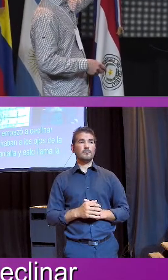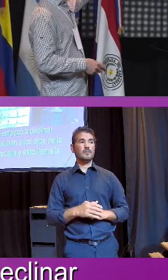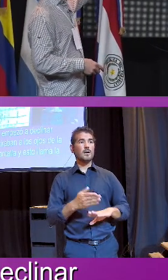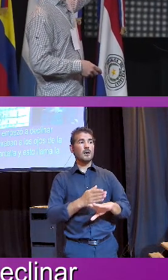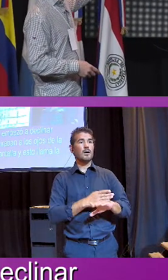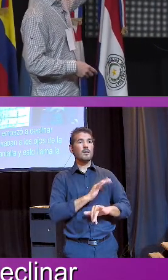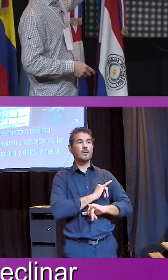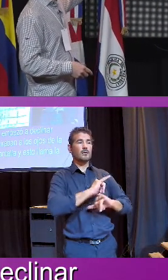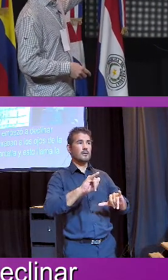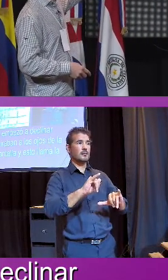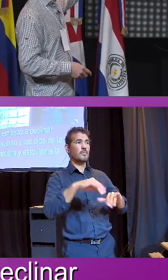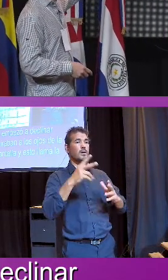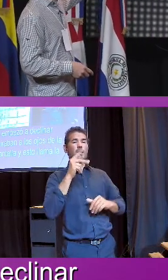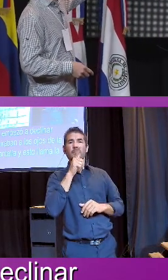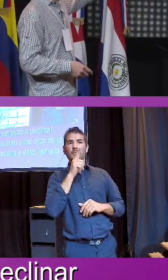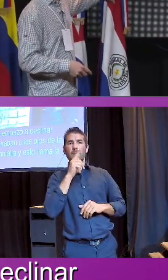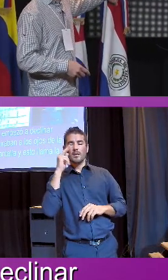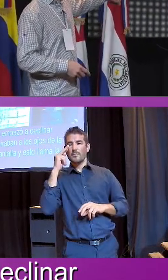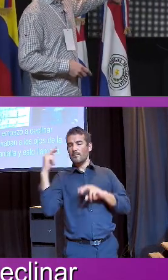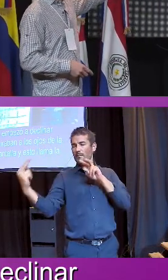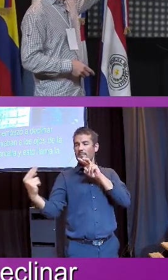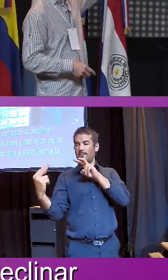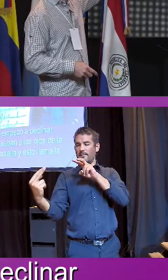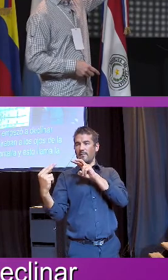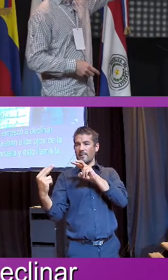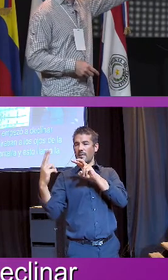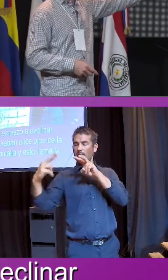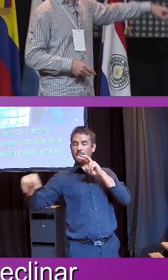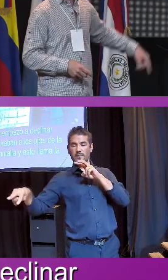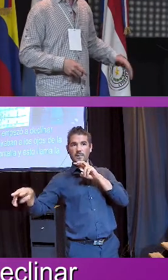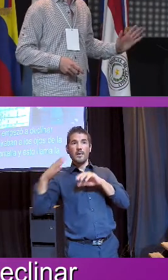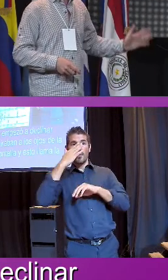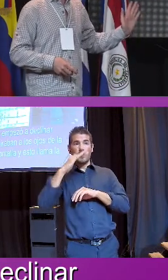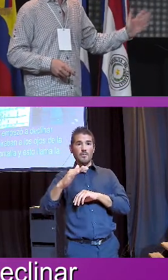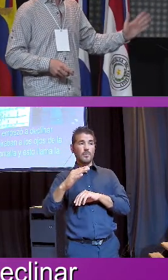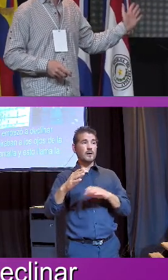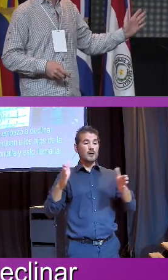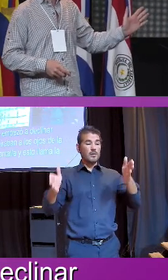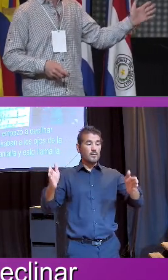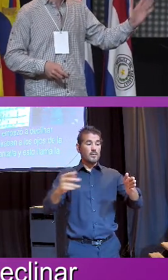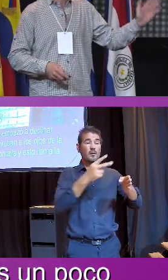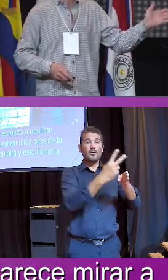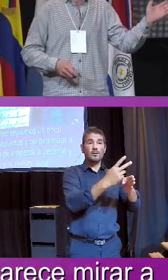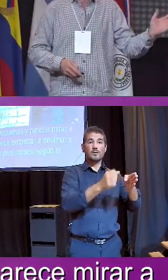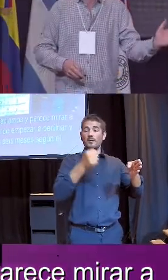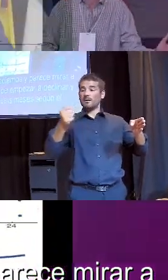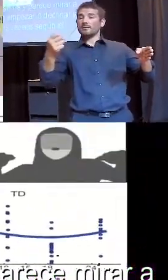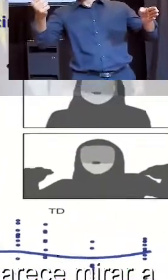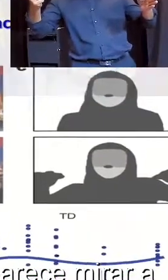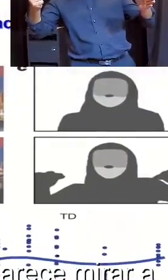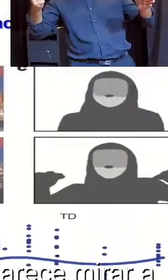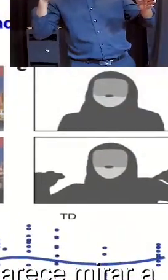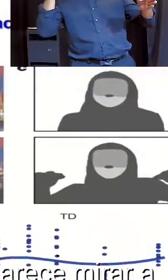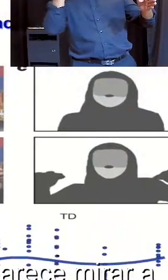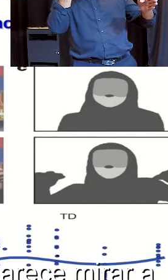¿sí? Parece mirar a los ojos con frecuencia típica antes de empezar a declinar y después entre los 2 y los 6 meses, según el caso, empiezan a mirar cada